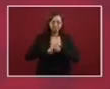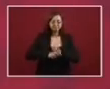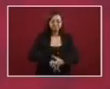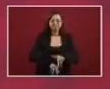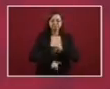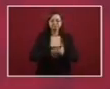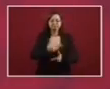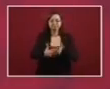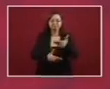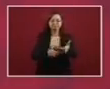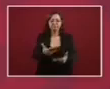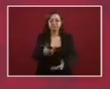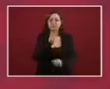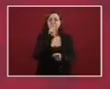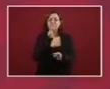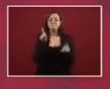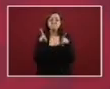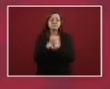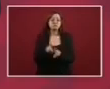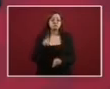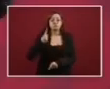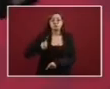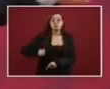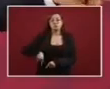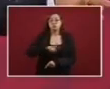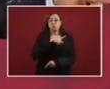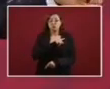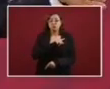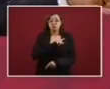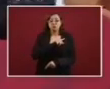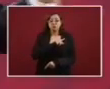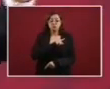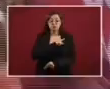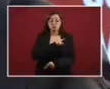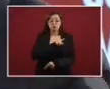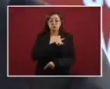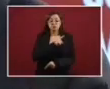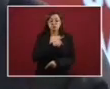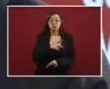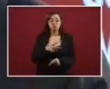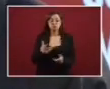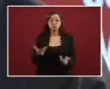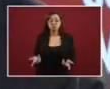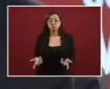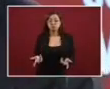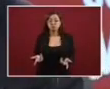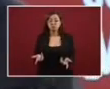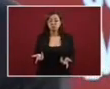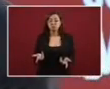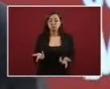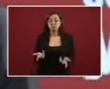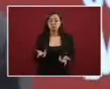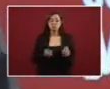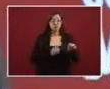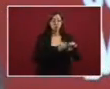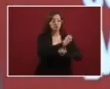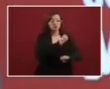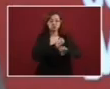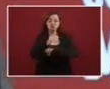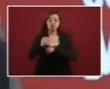también nosotros no vamos a meternos a lo que corresponde a la soberanía de los estados